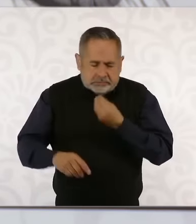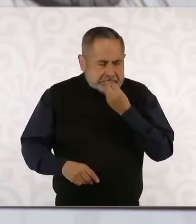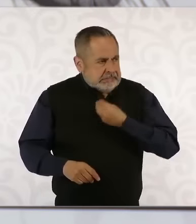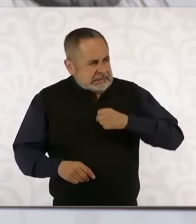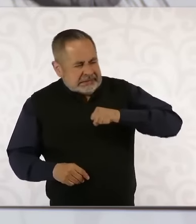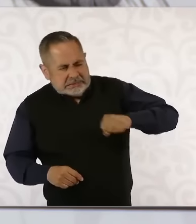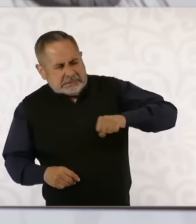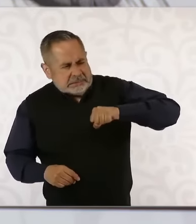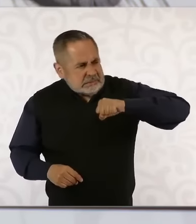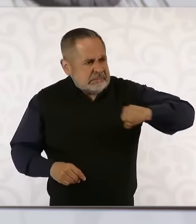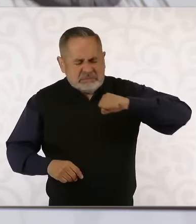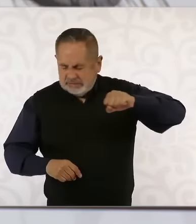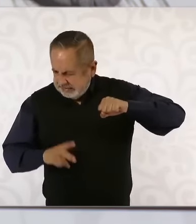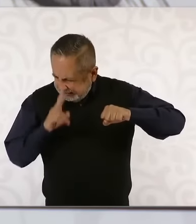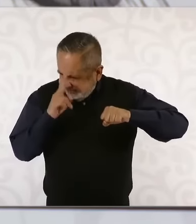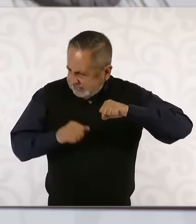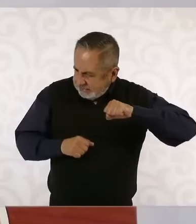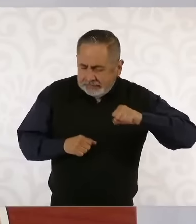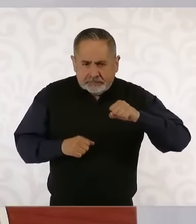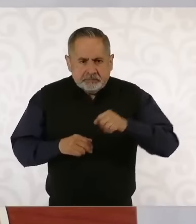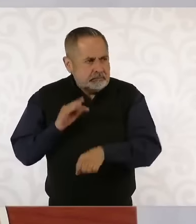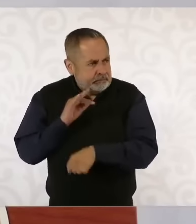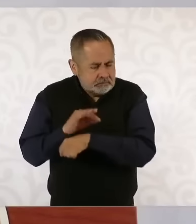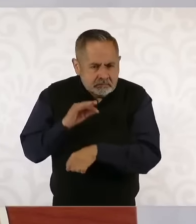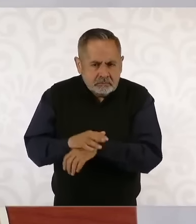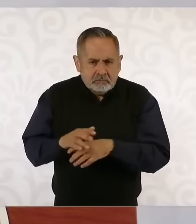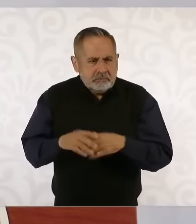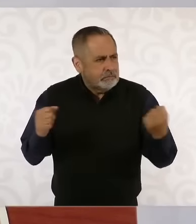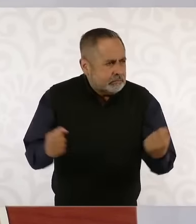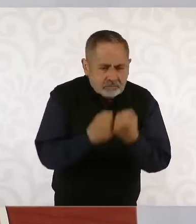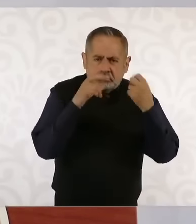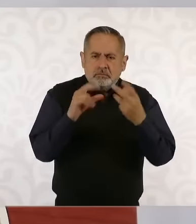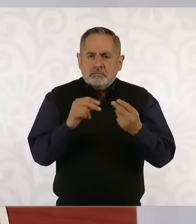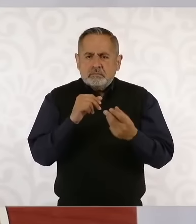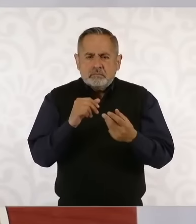resistiendo, defendiendo, evitando confrontación.